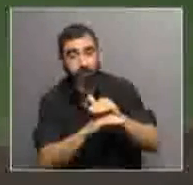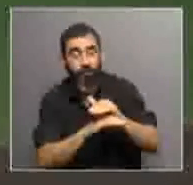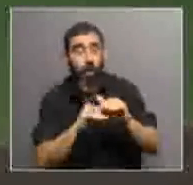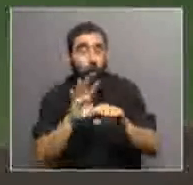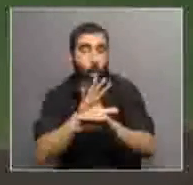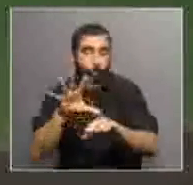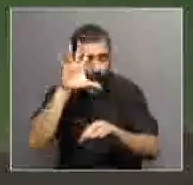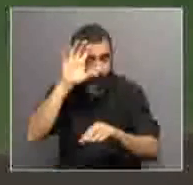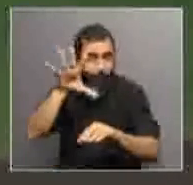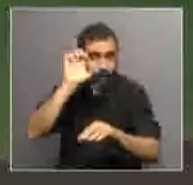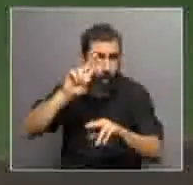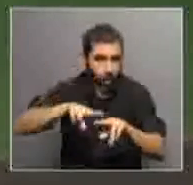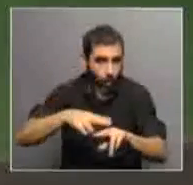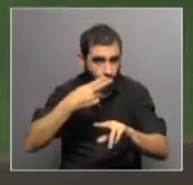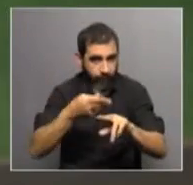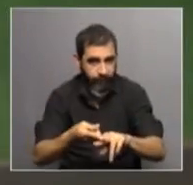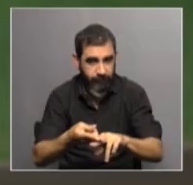rememoración